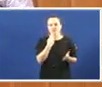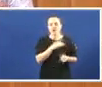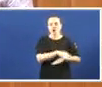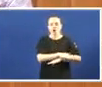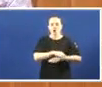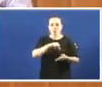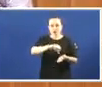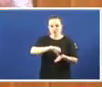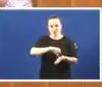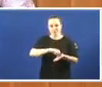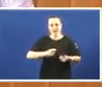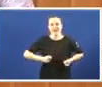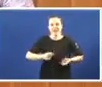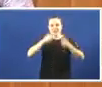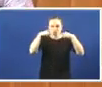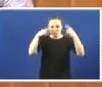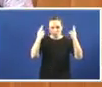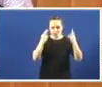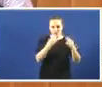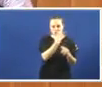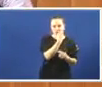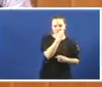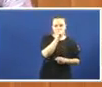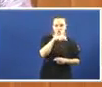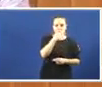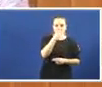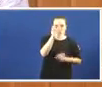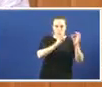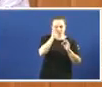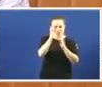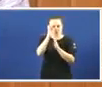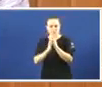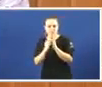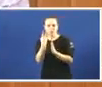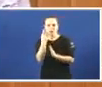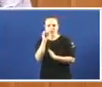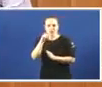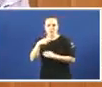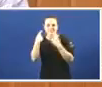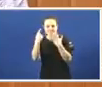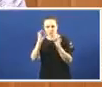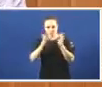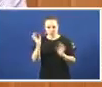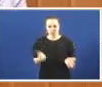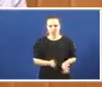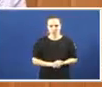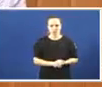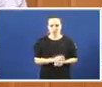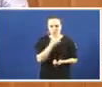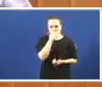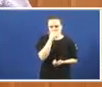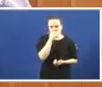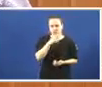gasto público en España do 41,2% do PIB ao 40,6%. Pois que non son de números pode